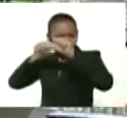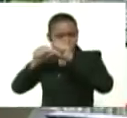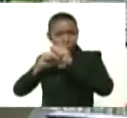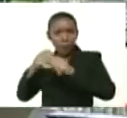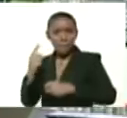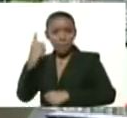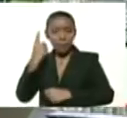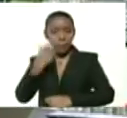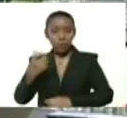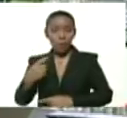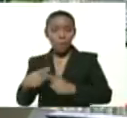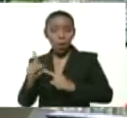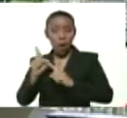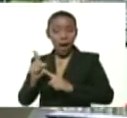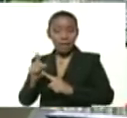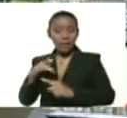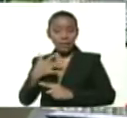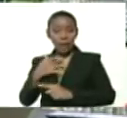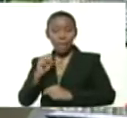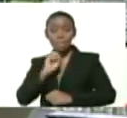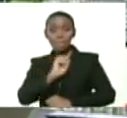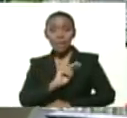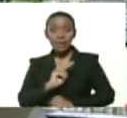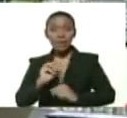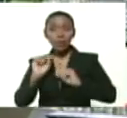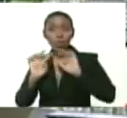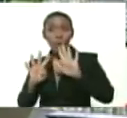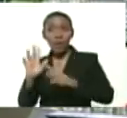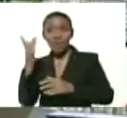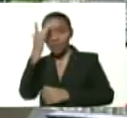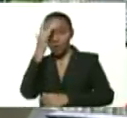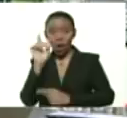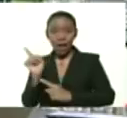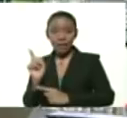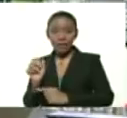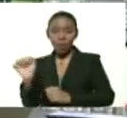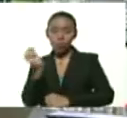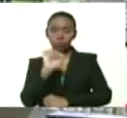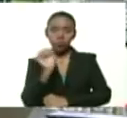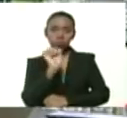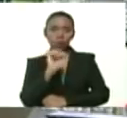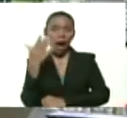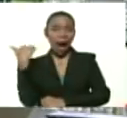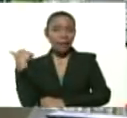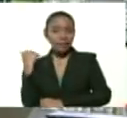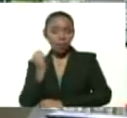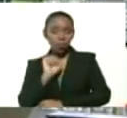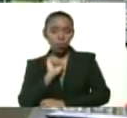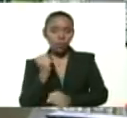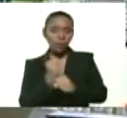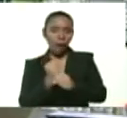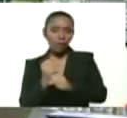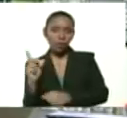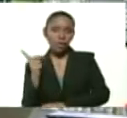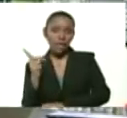pero este señor ya tenía síntomas del 29 de febrero. Este señor manejaba un taxi.